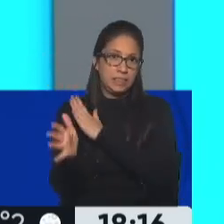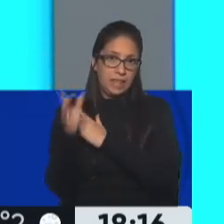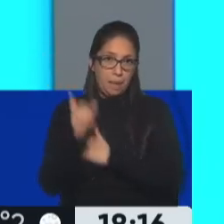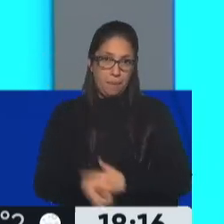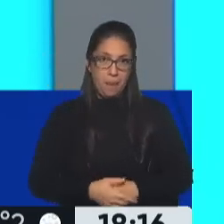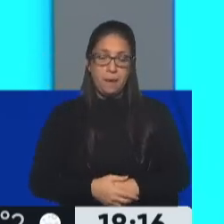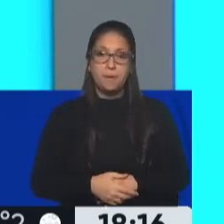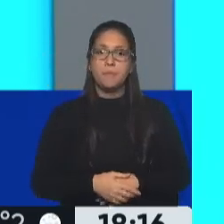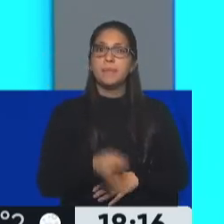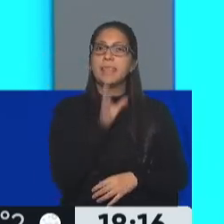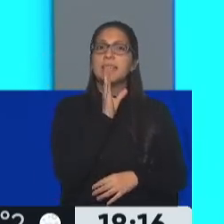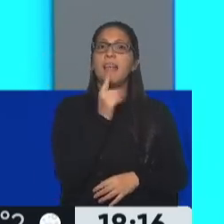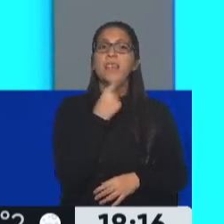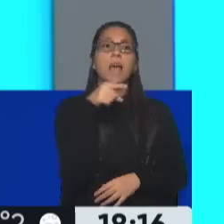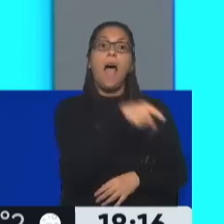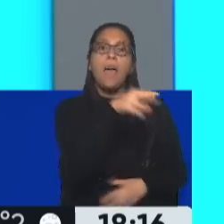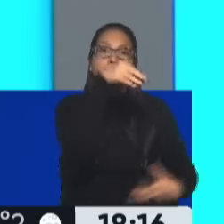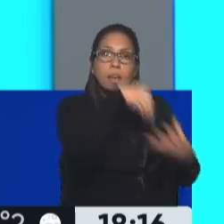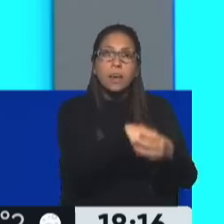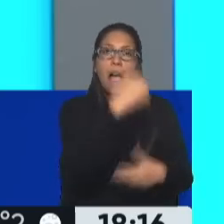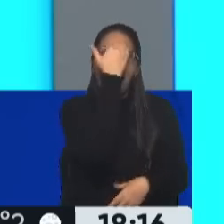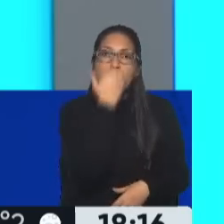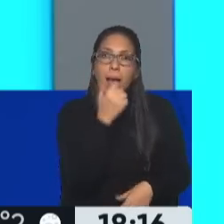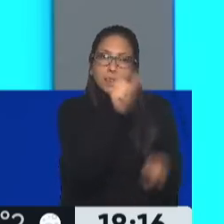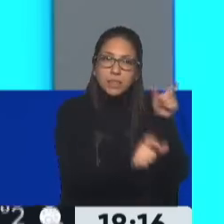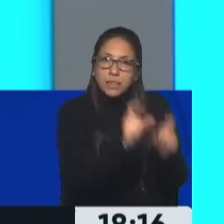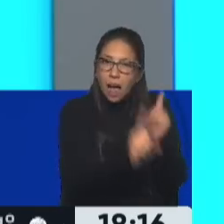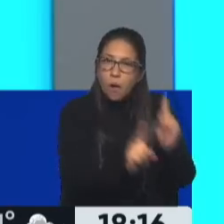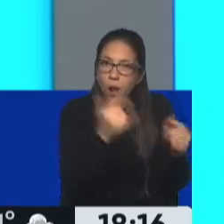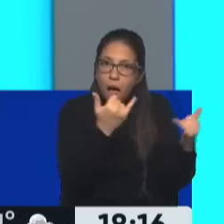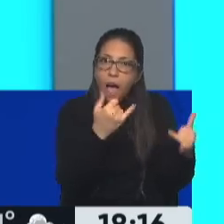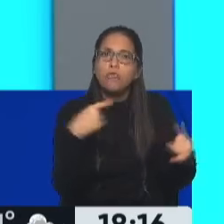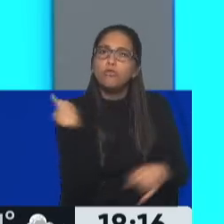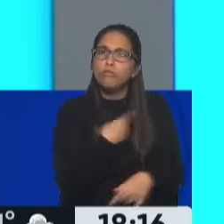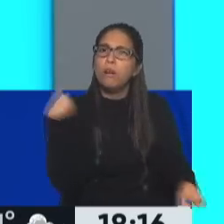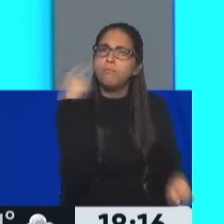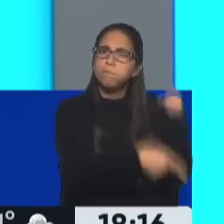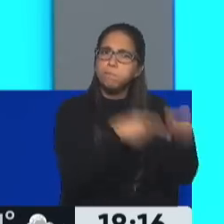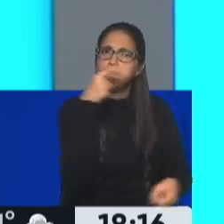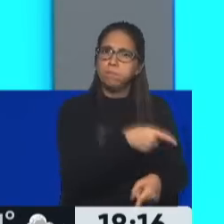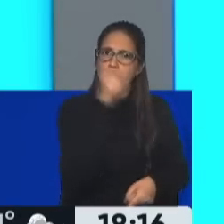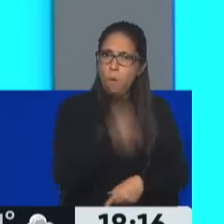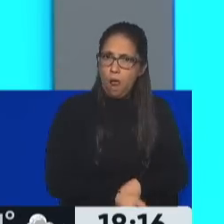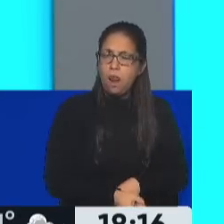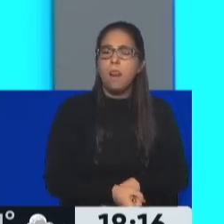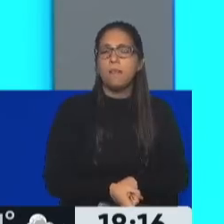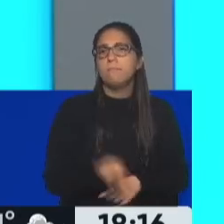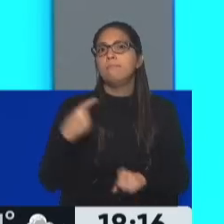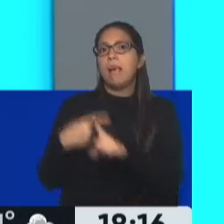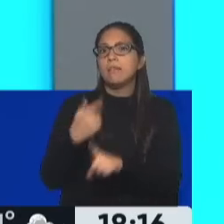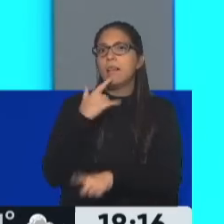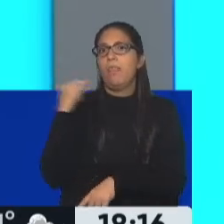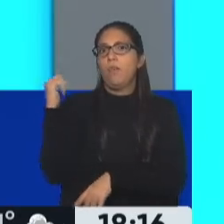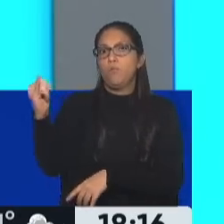Lo que dice Israel, bueno, ahí hay miembros del Hamas, por eso vamos a atacar. En medio de toda esta situación, también las denuncias que tienen que ver con